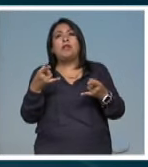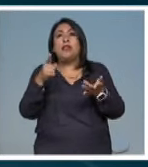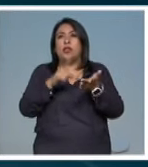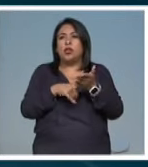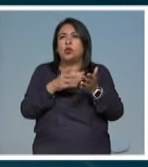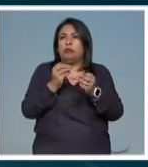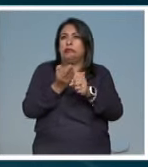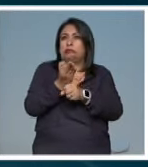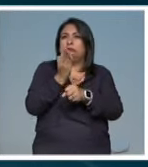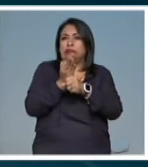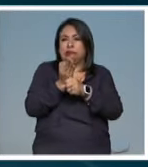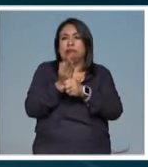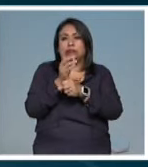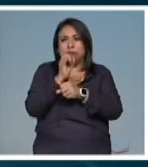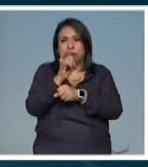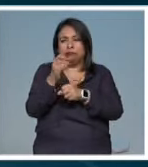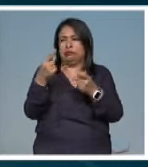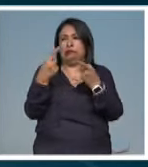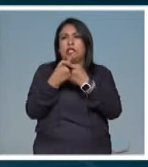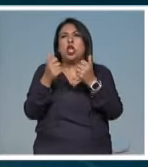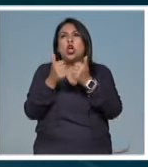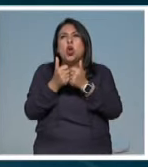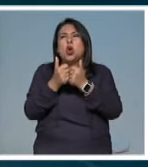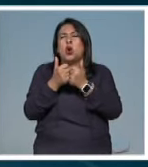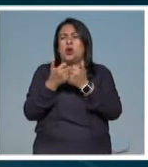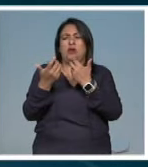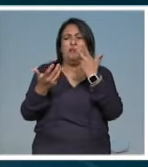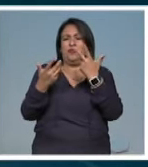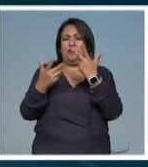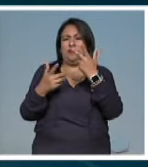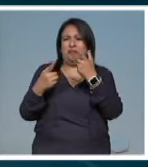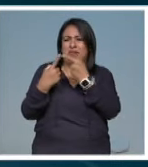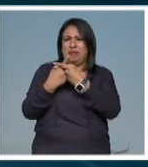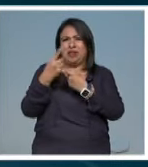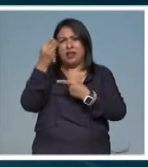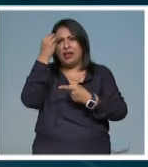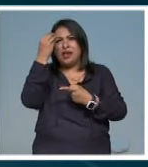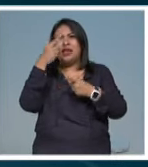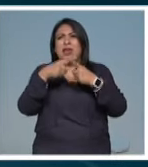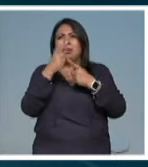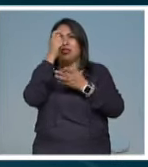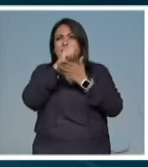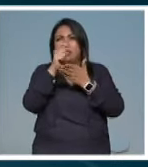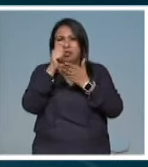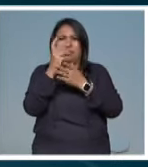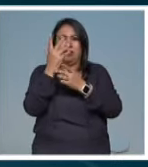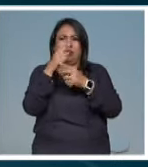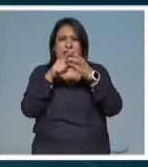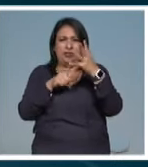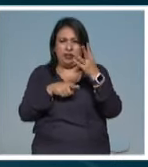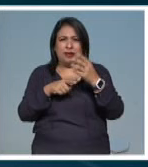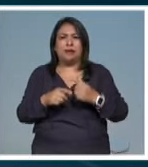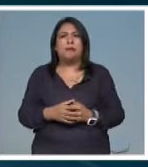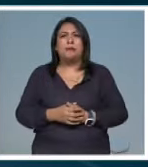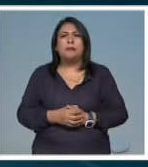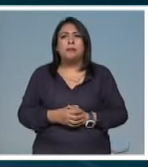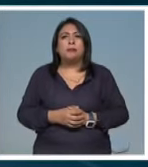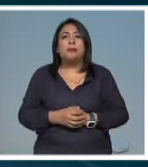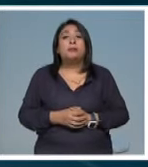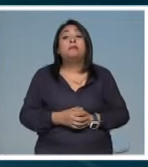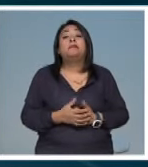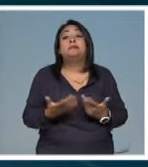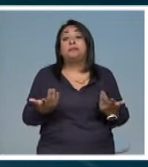momentos de comicidad, contrastado con agudas disertaciones sobre el genio creativo de los autores citados.